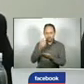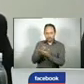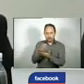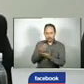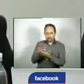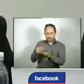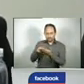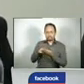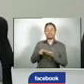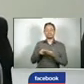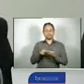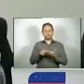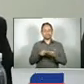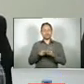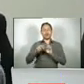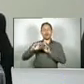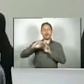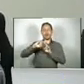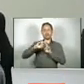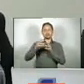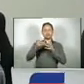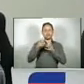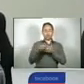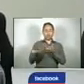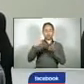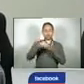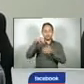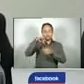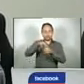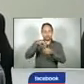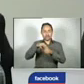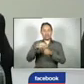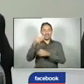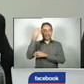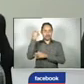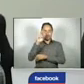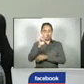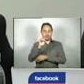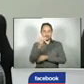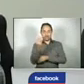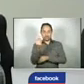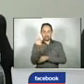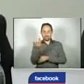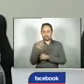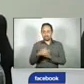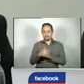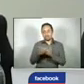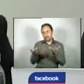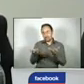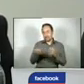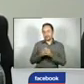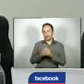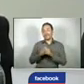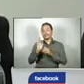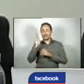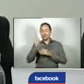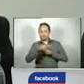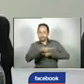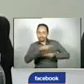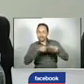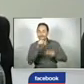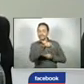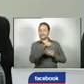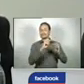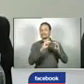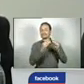que Arena buscaba sus votos en la segunda vuelta electoral en 2014, a cambio, por supuesto, de negociar con esos